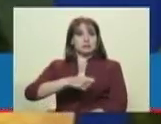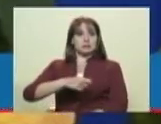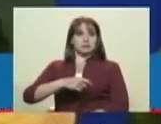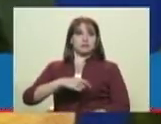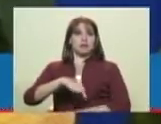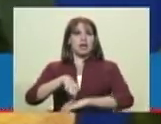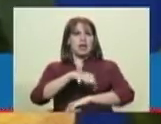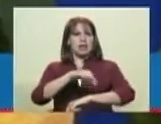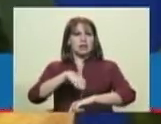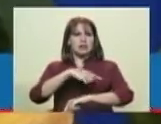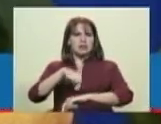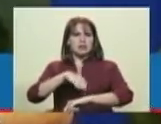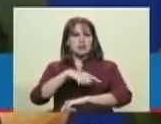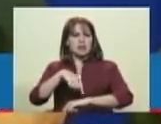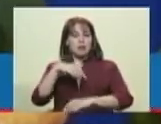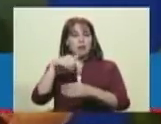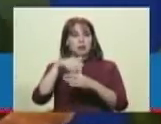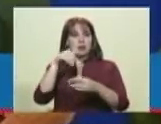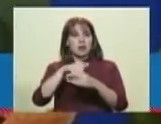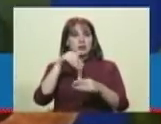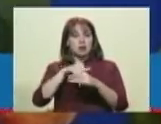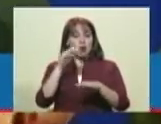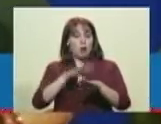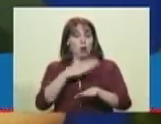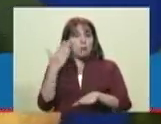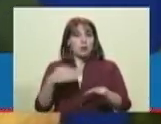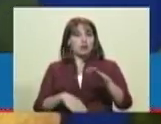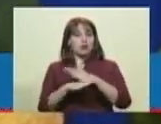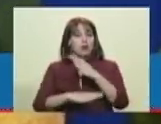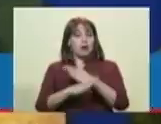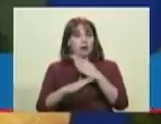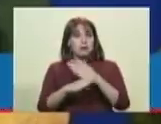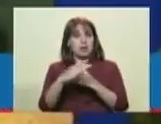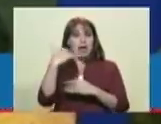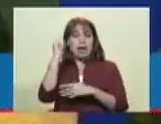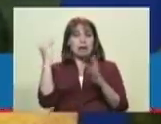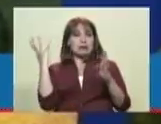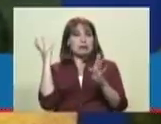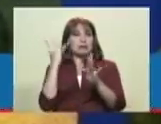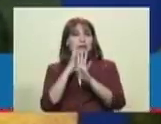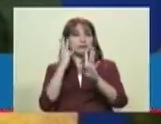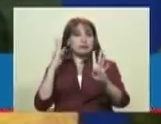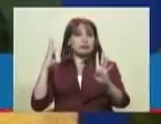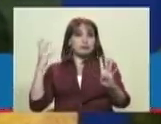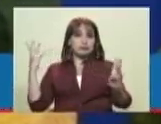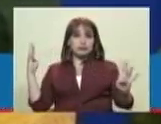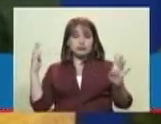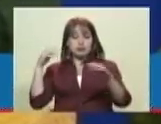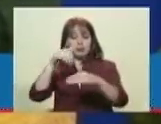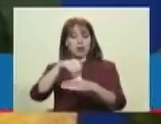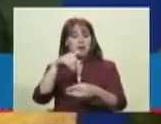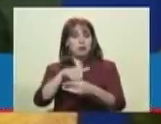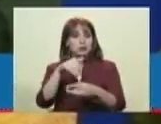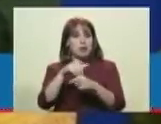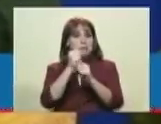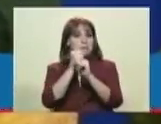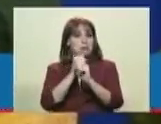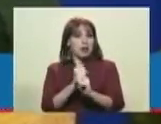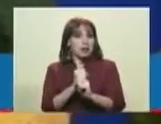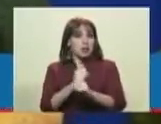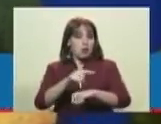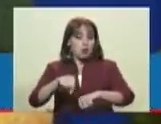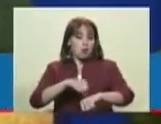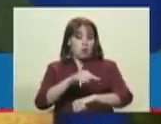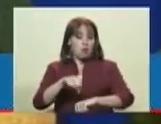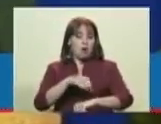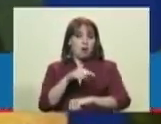de votación, puesto que todavía persiste una gran afluencia de votantes. Y esta es una hora